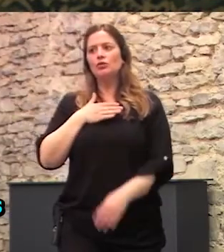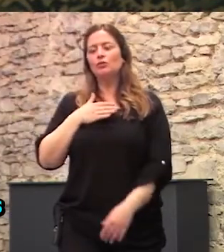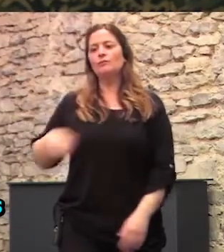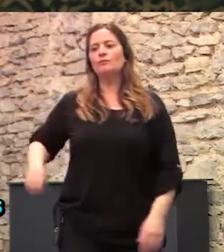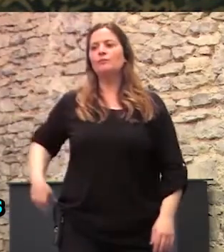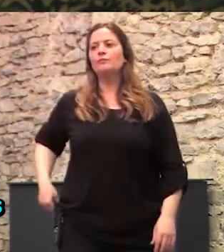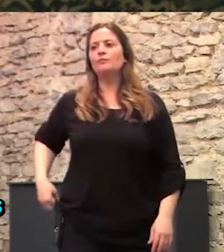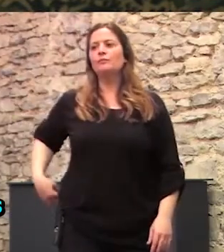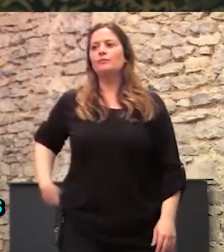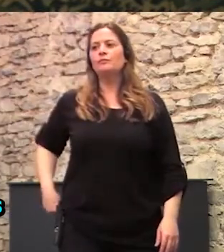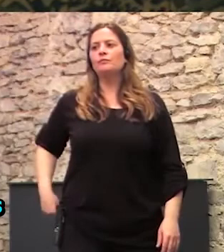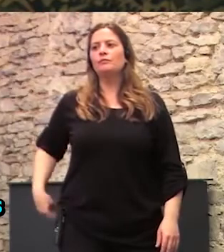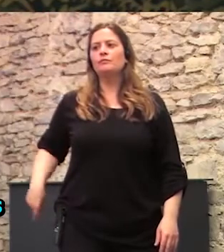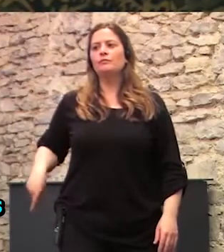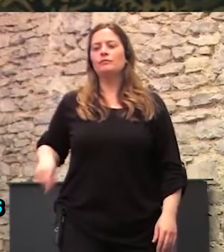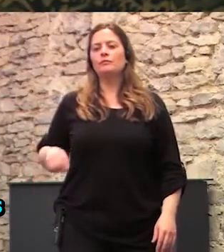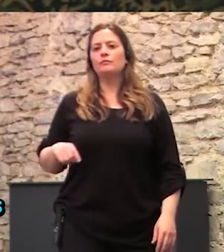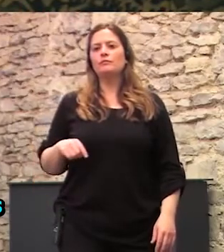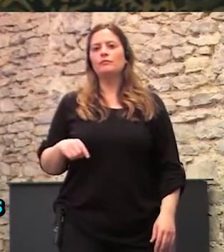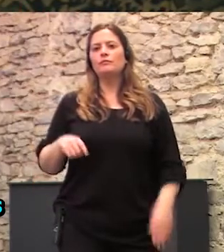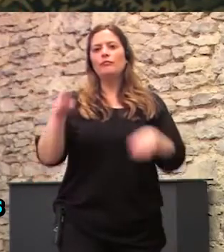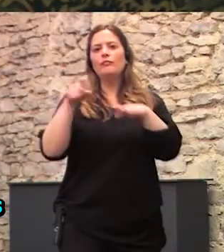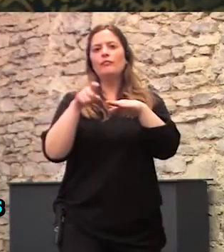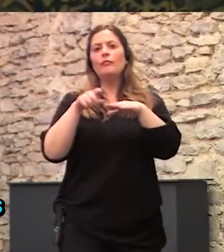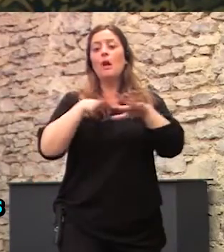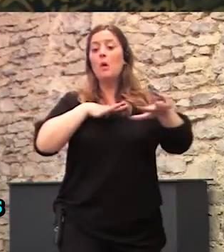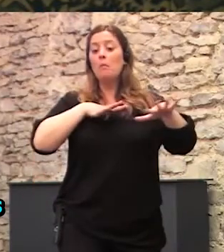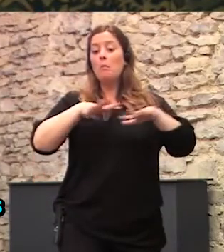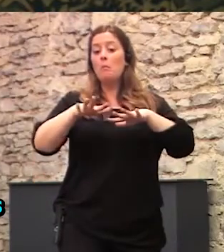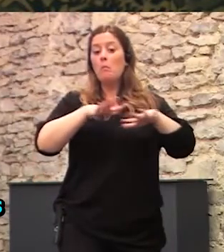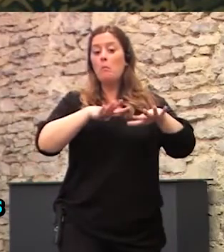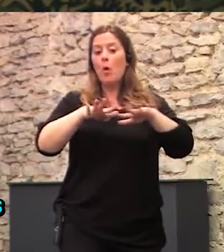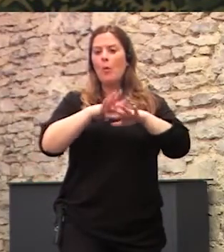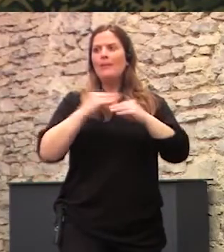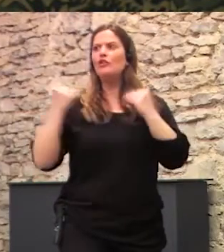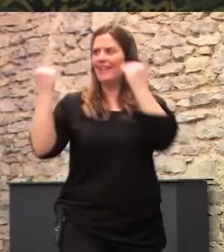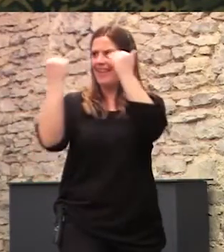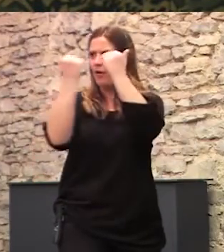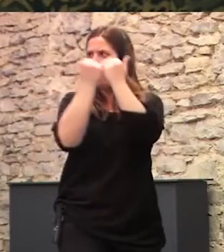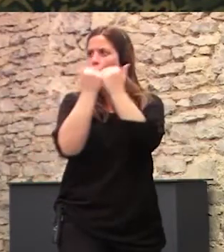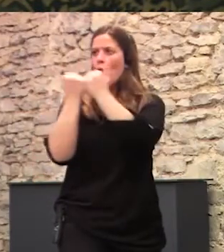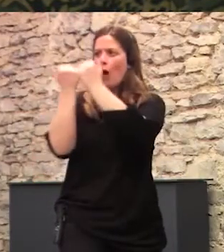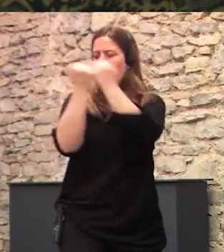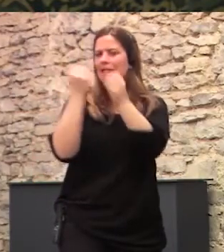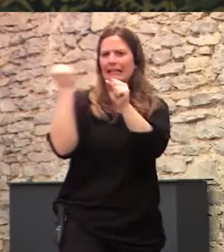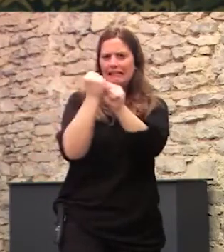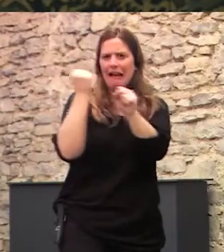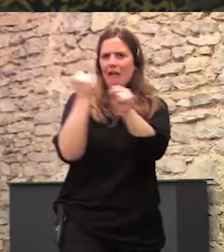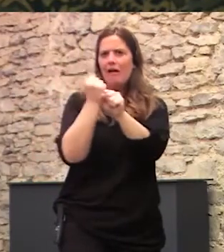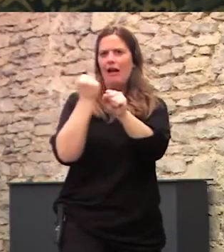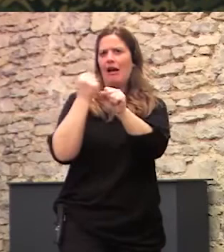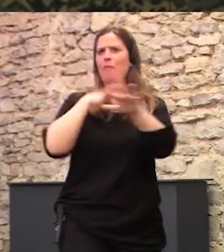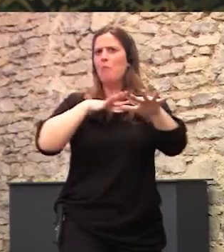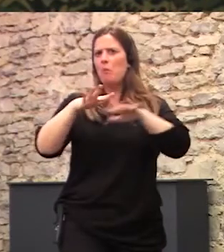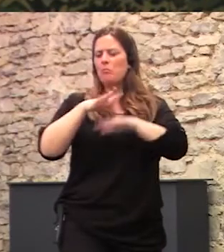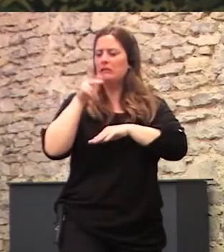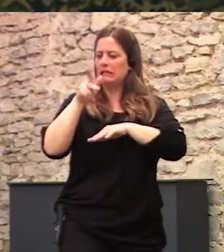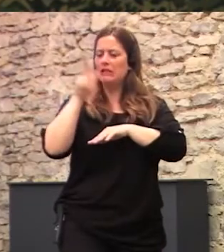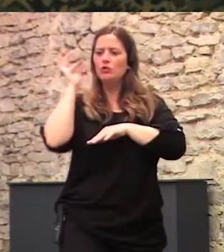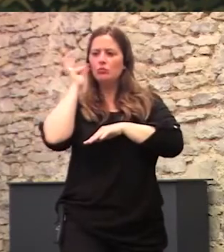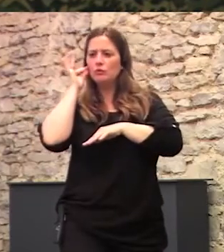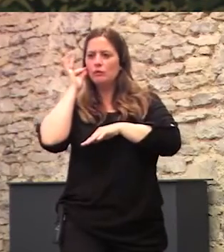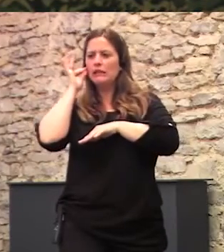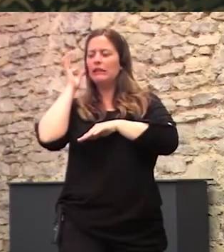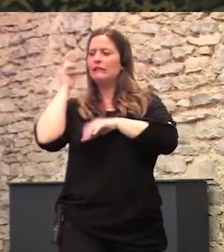tenemos a diferentes tipos de movimientos que trabajan por la igualdad, que trabajan por los derechos de las mujeres.